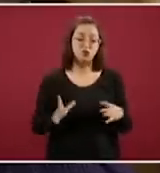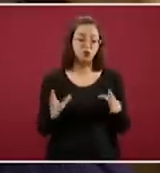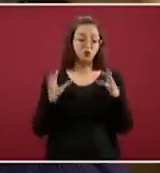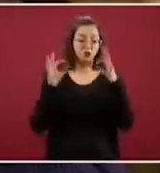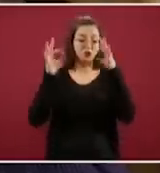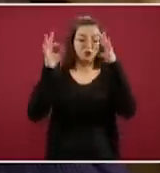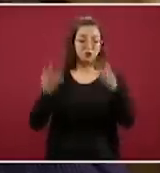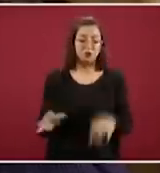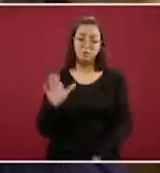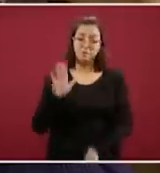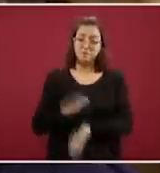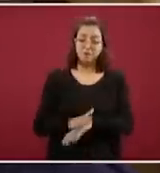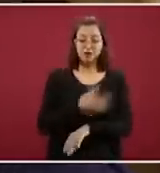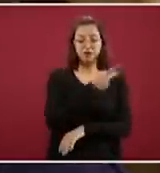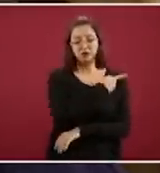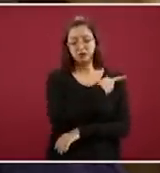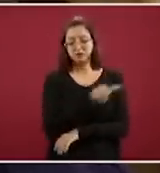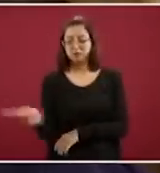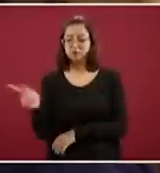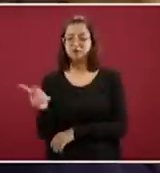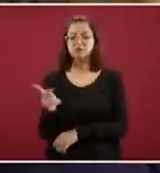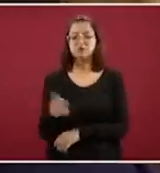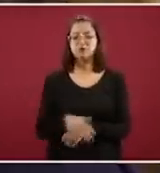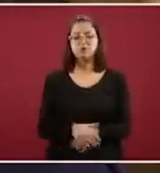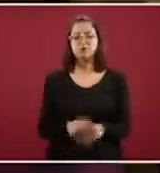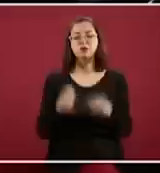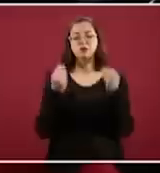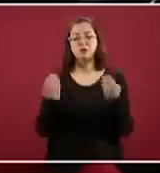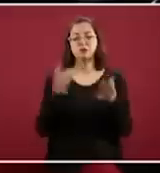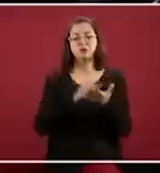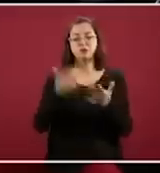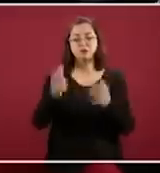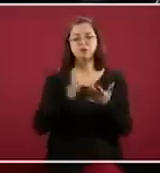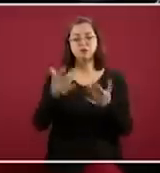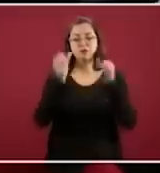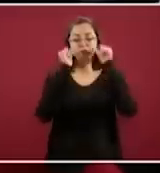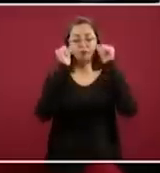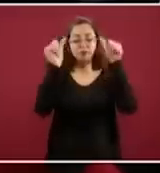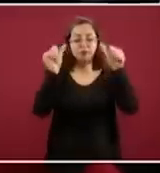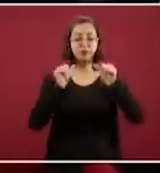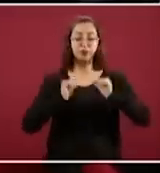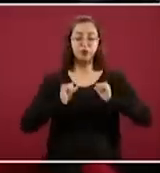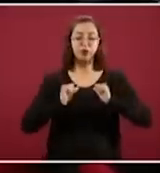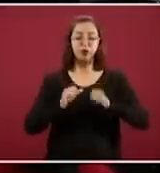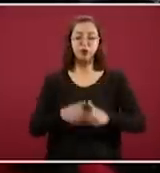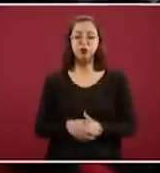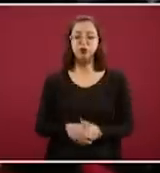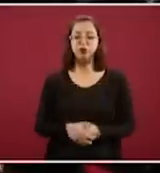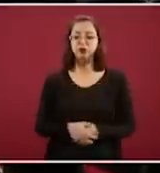somos los más pobres. Muchas gracias por escucharme.